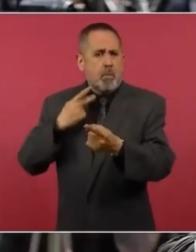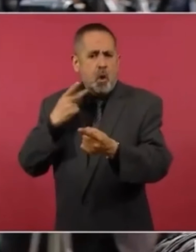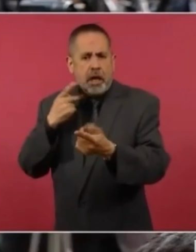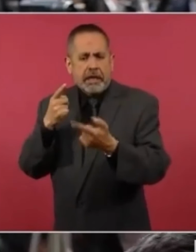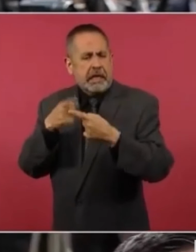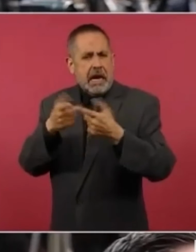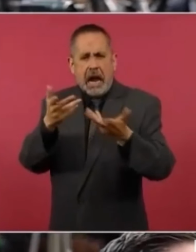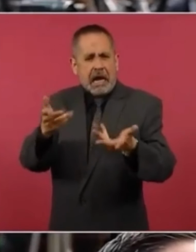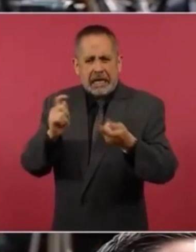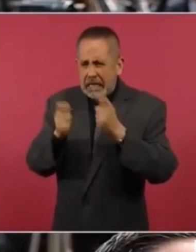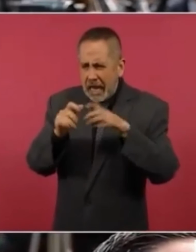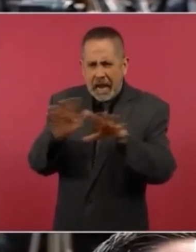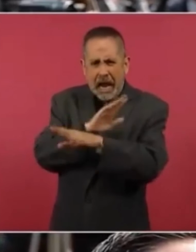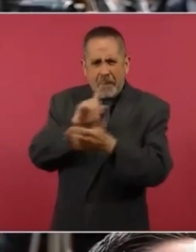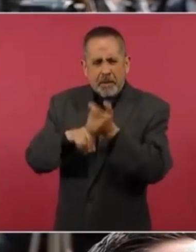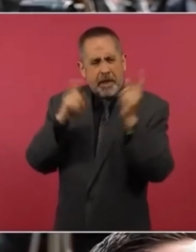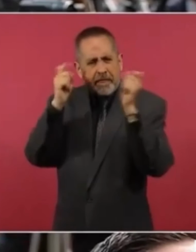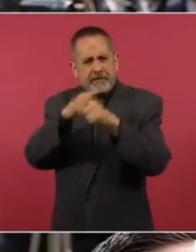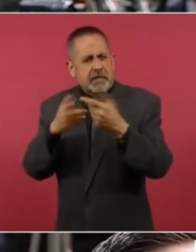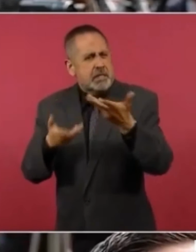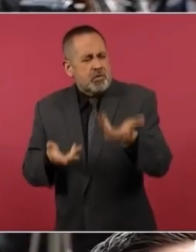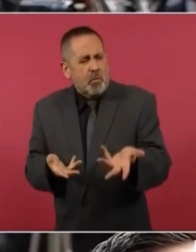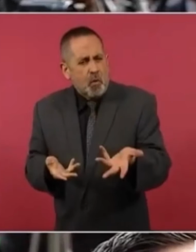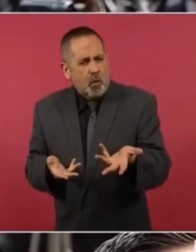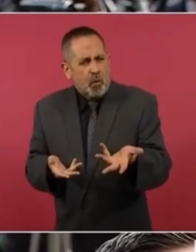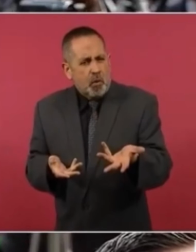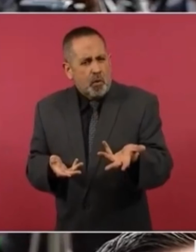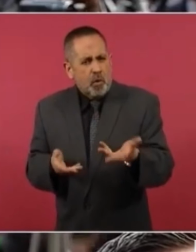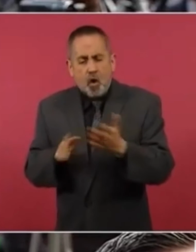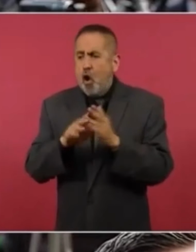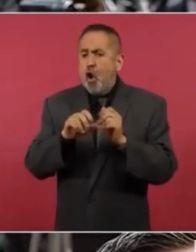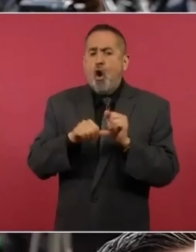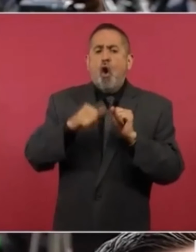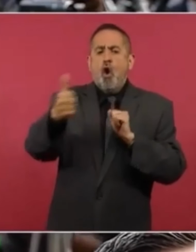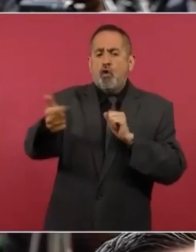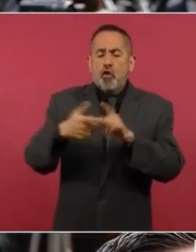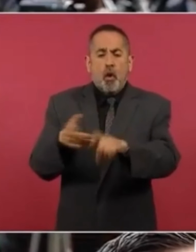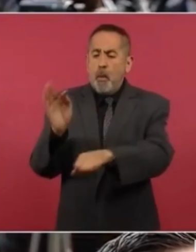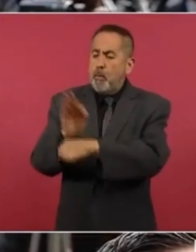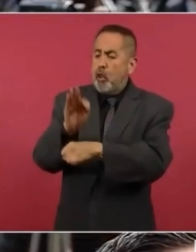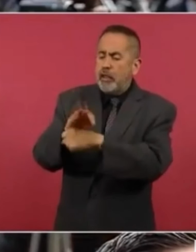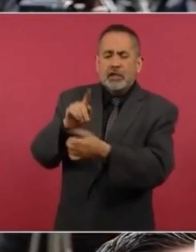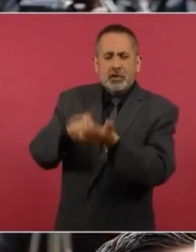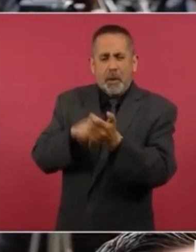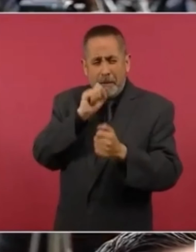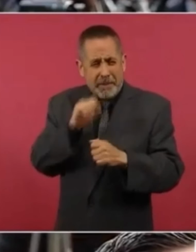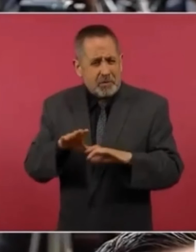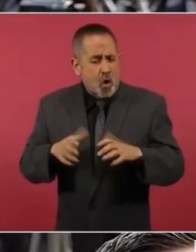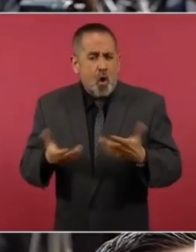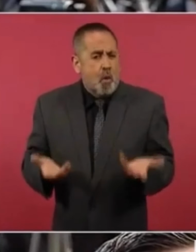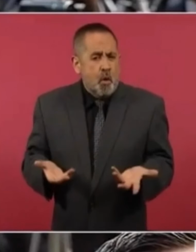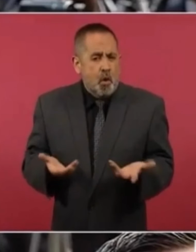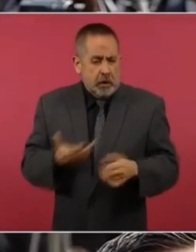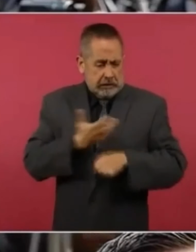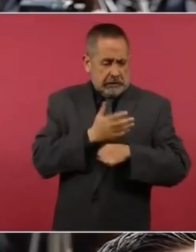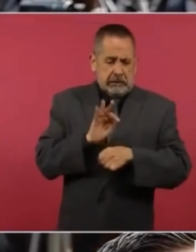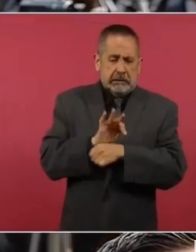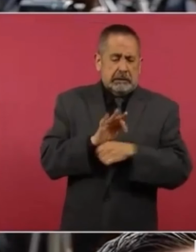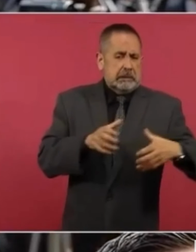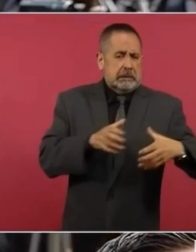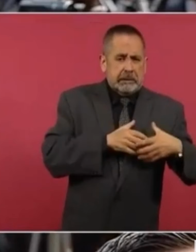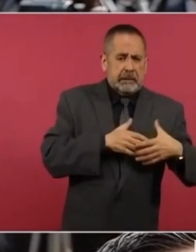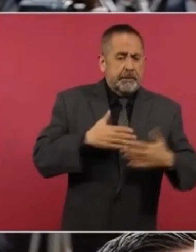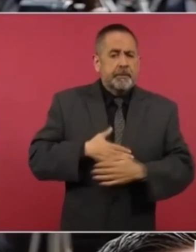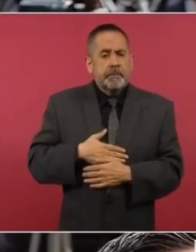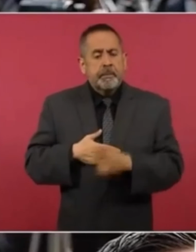esta transición y que tendrán que enfrentarse a otros intentos de proteccionismo estadounidense? Presidente López Obrador, si